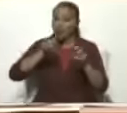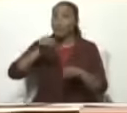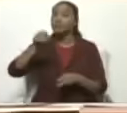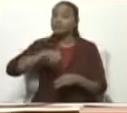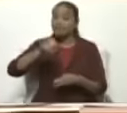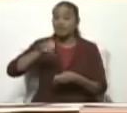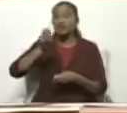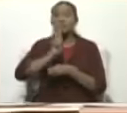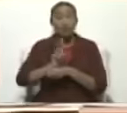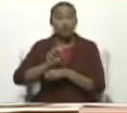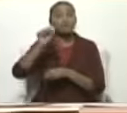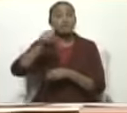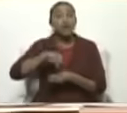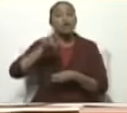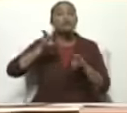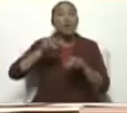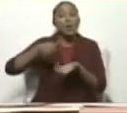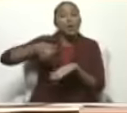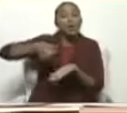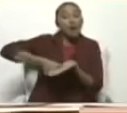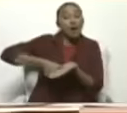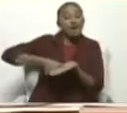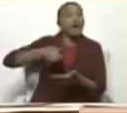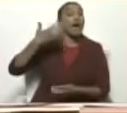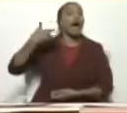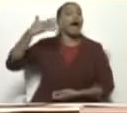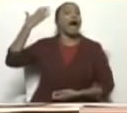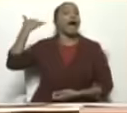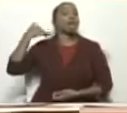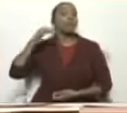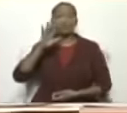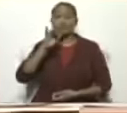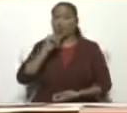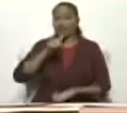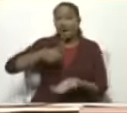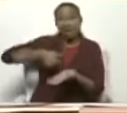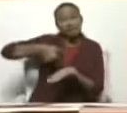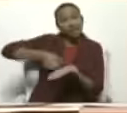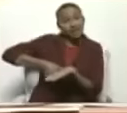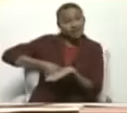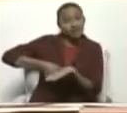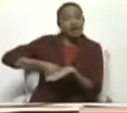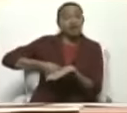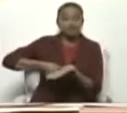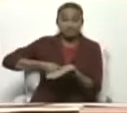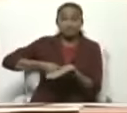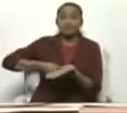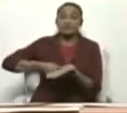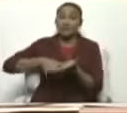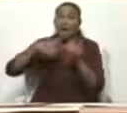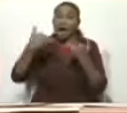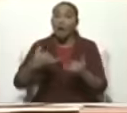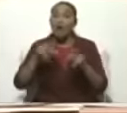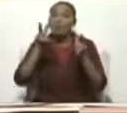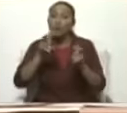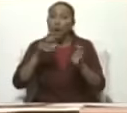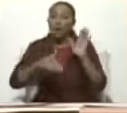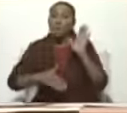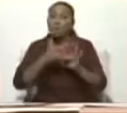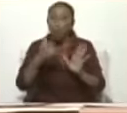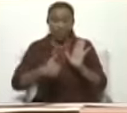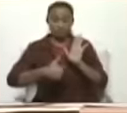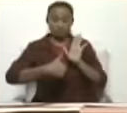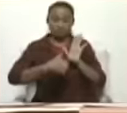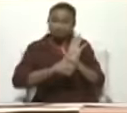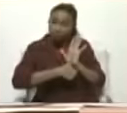captahuella. Eso era antes que no se usaba captahuella. En este captahuella, usted marca su captahuella y